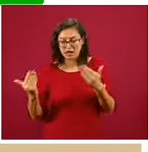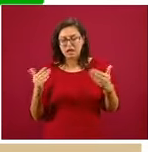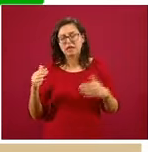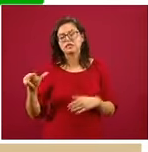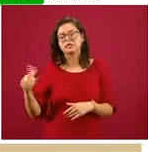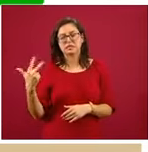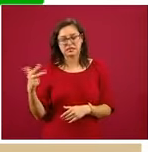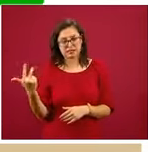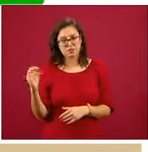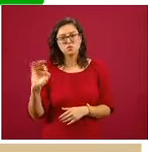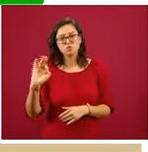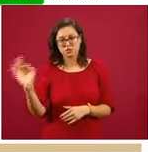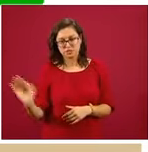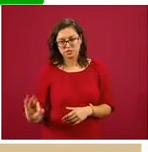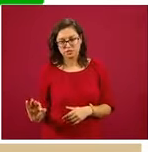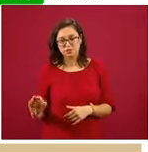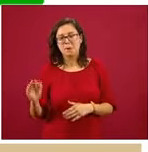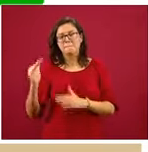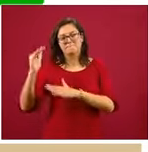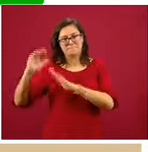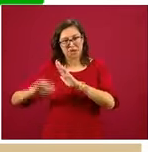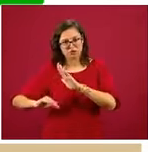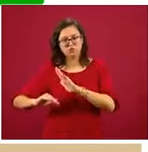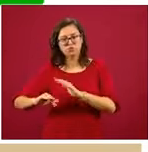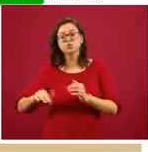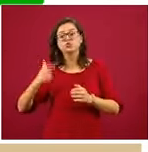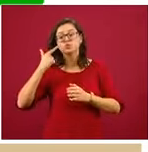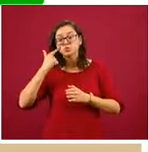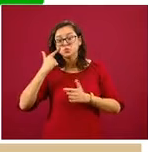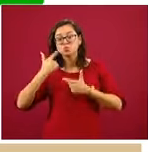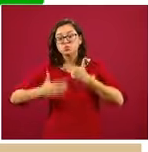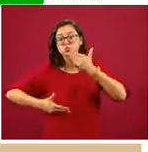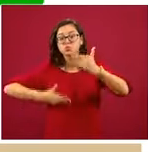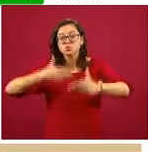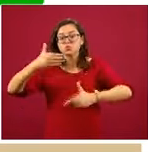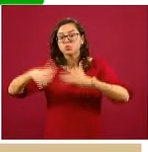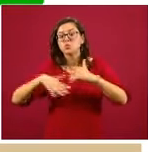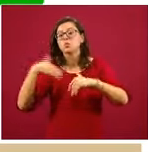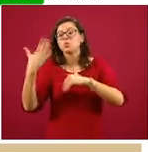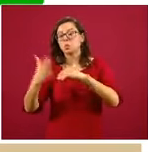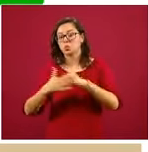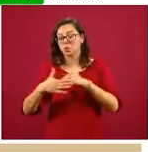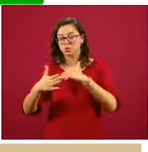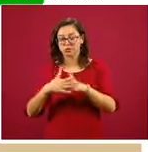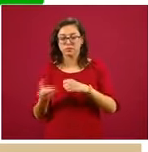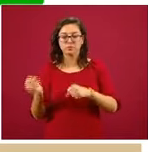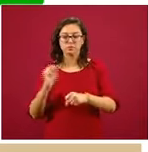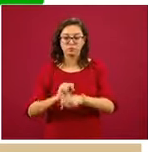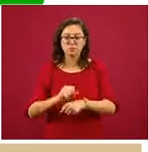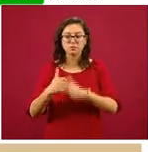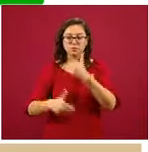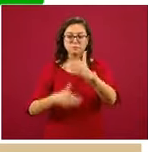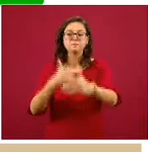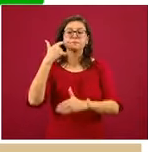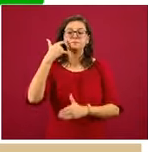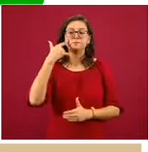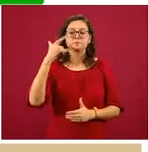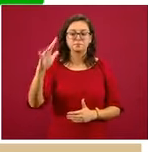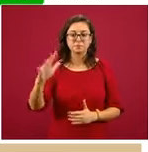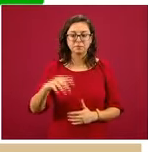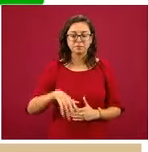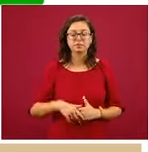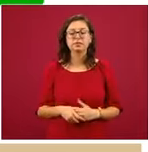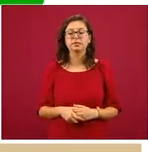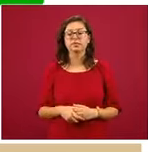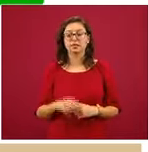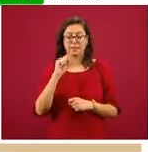ver cómo este indicador se mueve o ajusta durante los siguientes días de la semana.